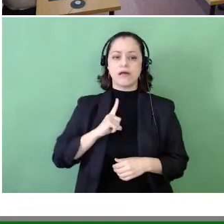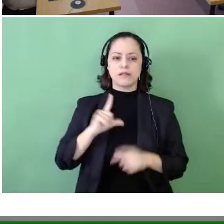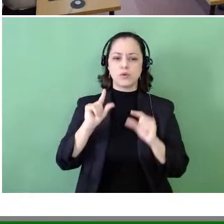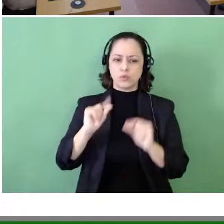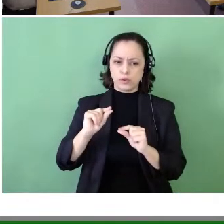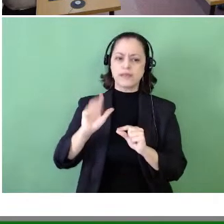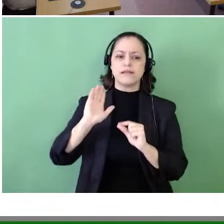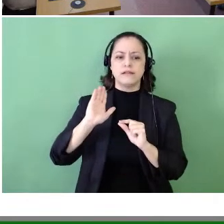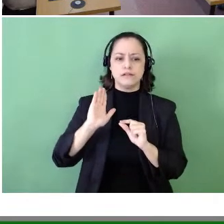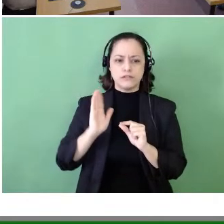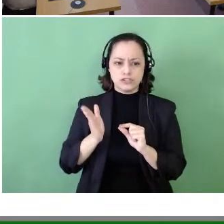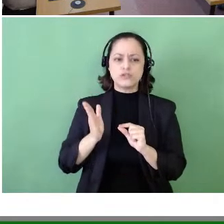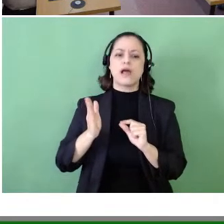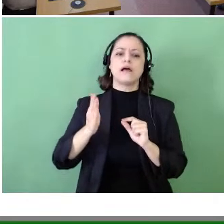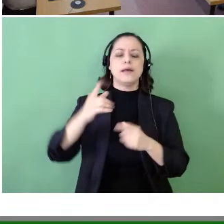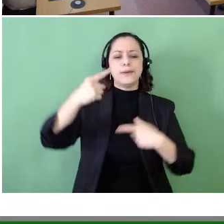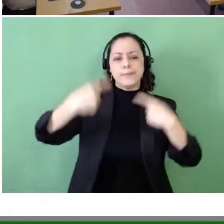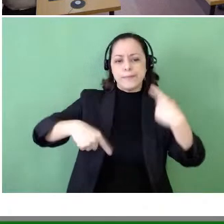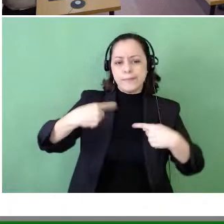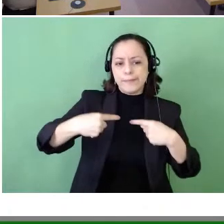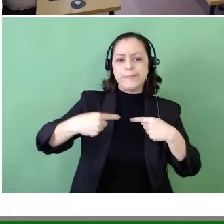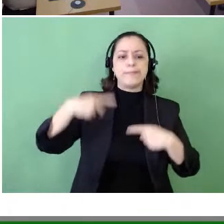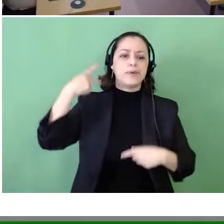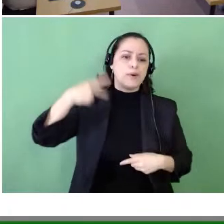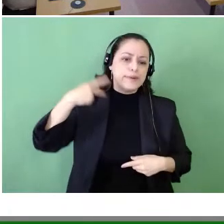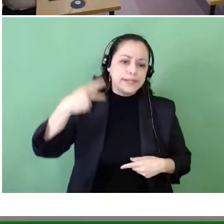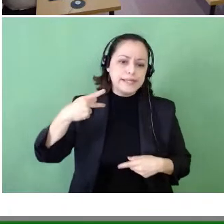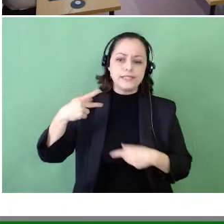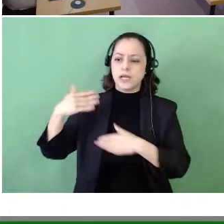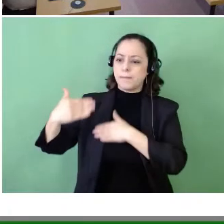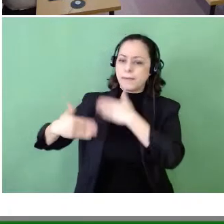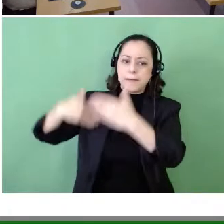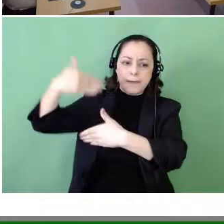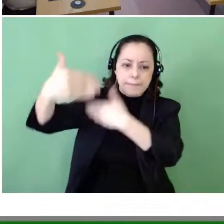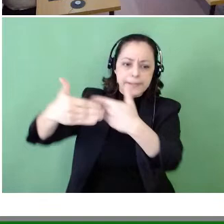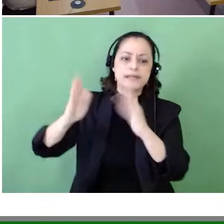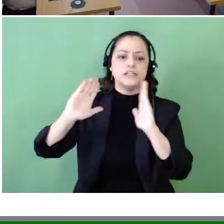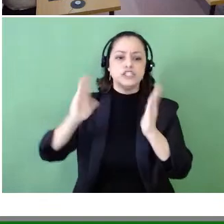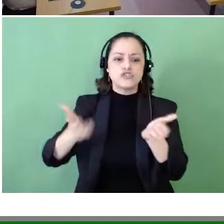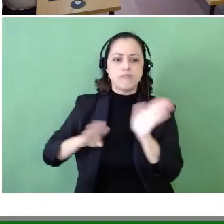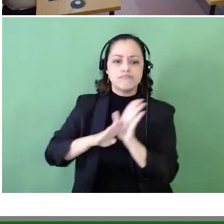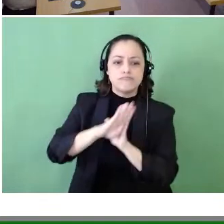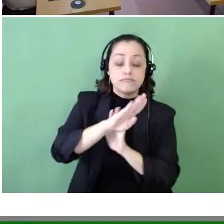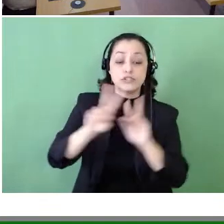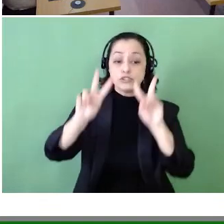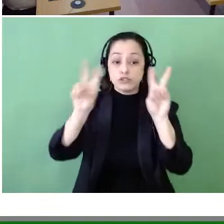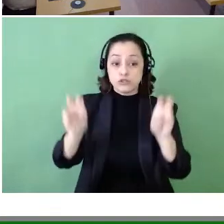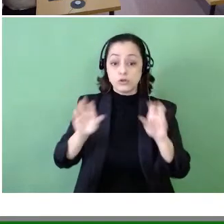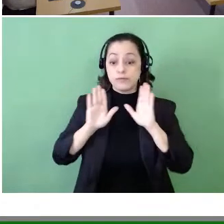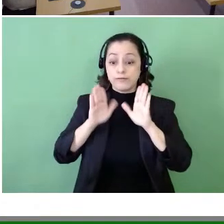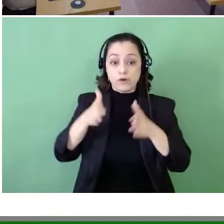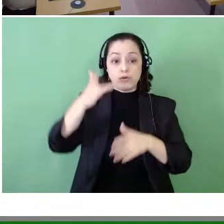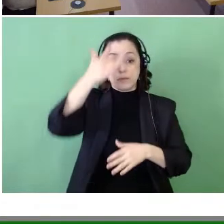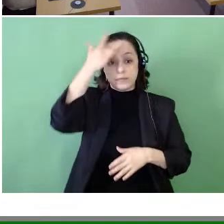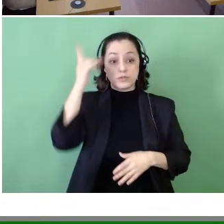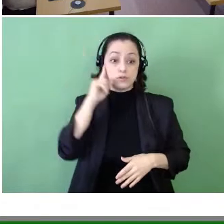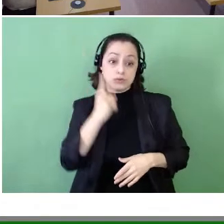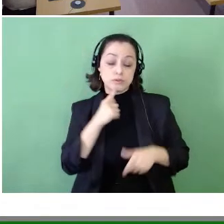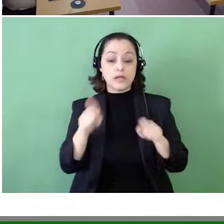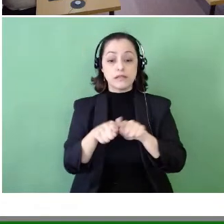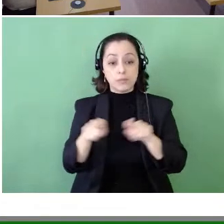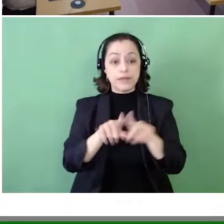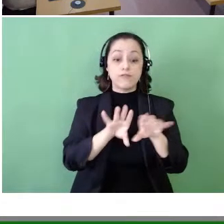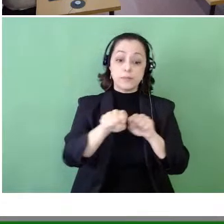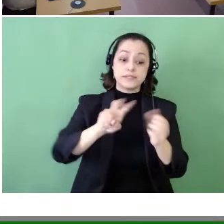desarrollos políticos acerca de personas sordas, de la formación de intérpretes y traductores.